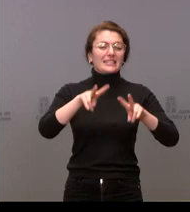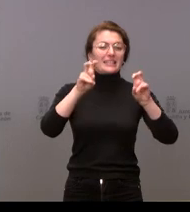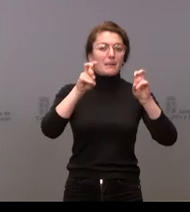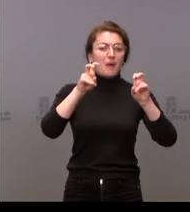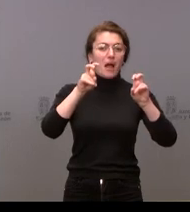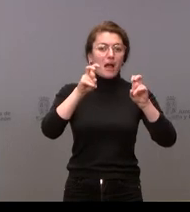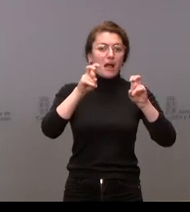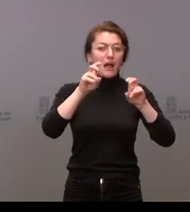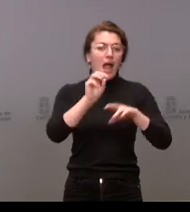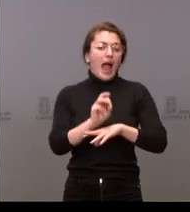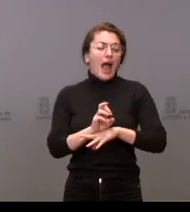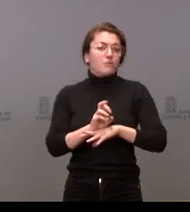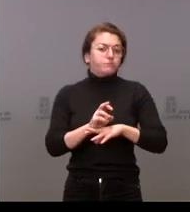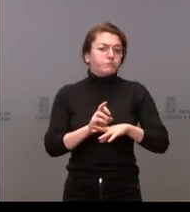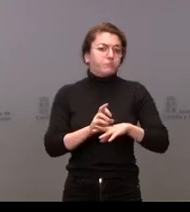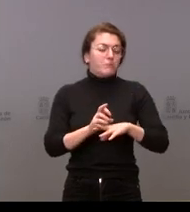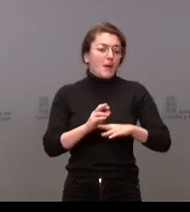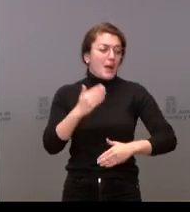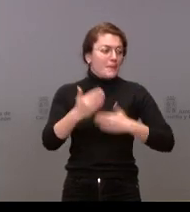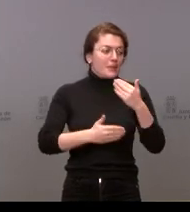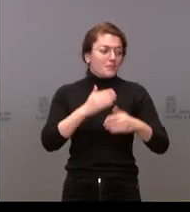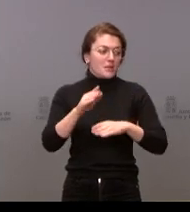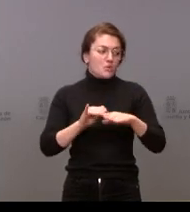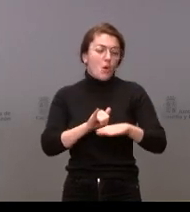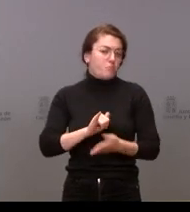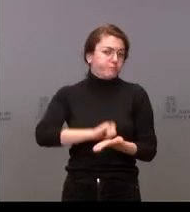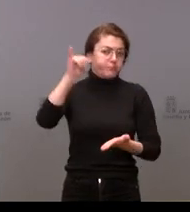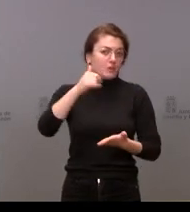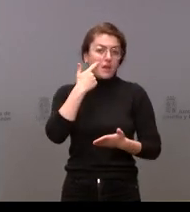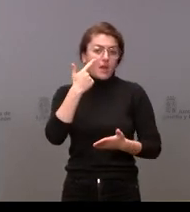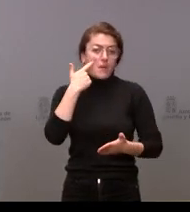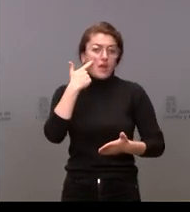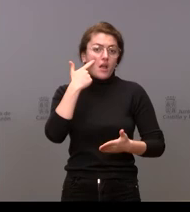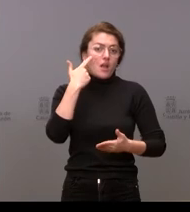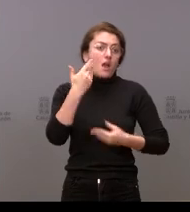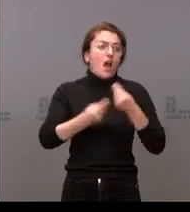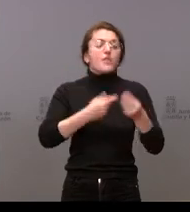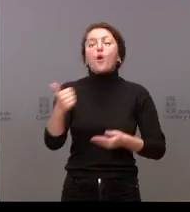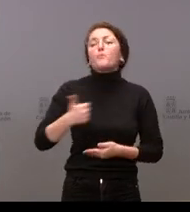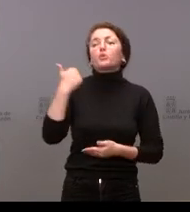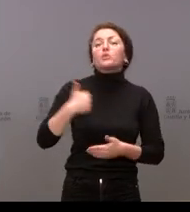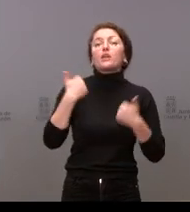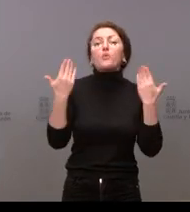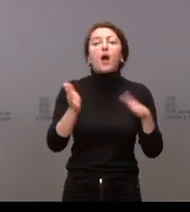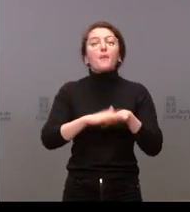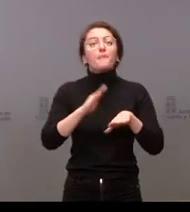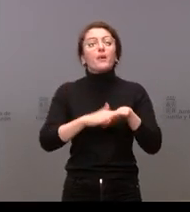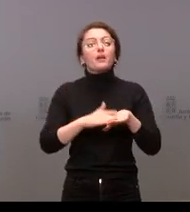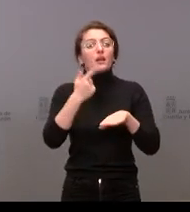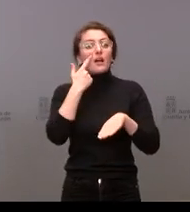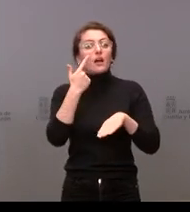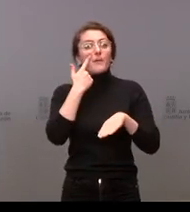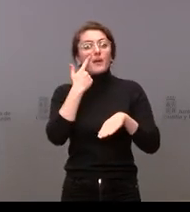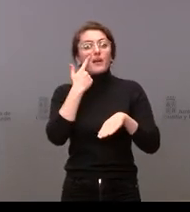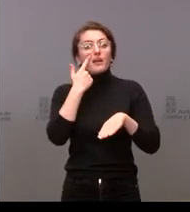aeródromo no sé en qué se traduce eso qué oportunidad deseable y un poco cuáles son las intenciones de la junta para